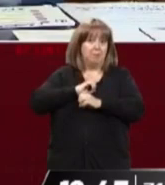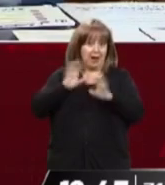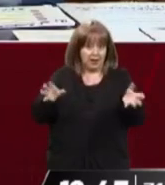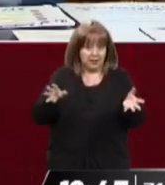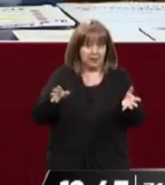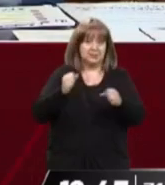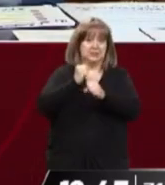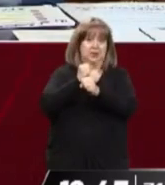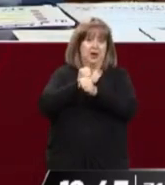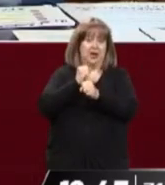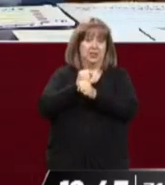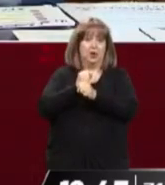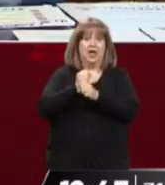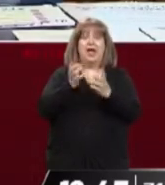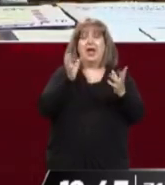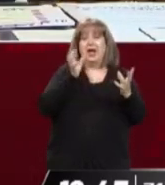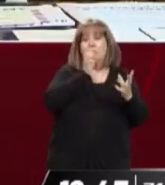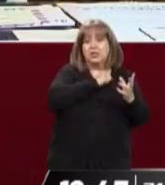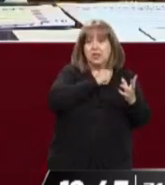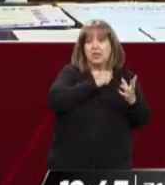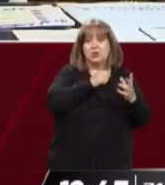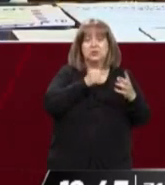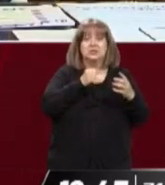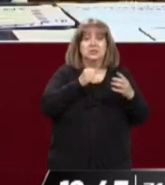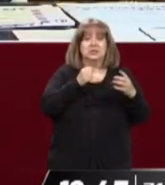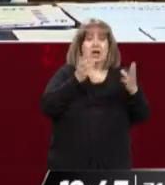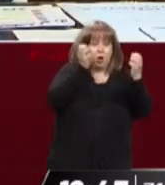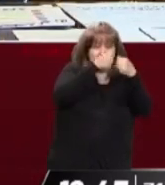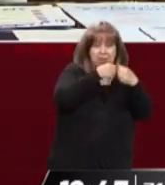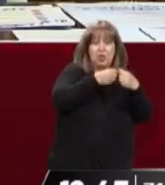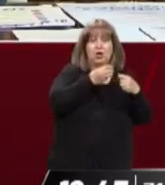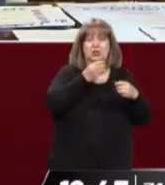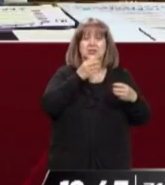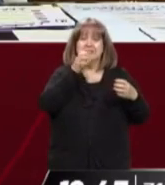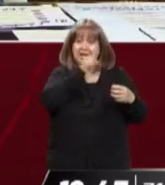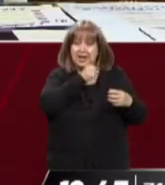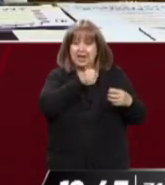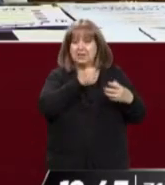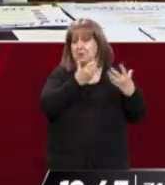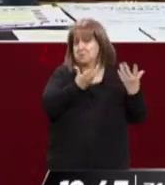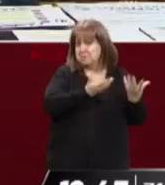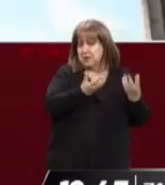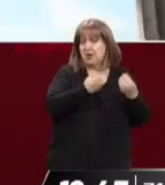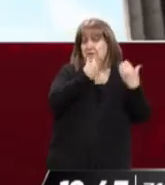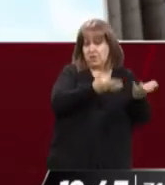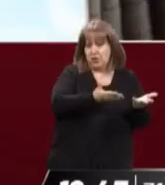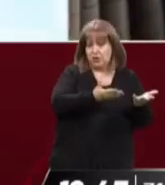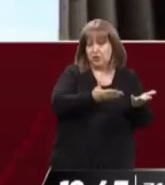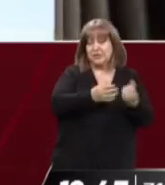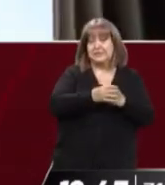Aún contando legisladores y sabiéndose quizá insuficientes para poder avanzar con este juicio político,